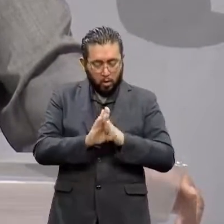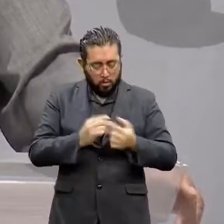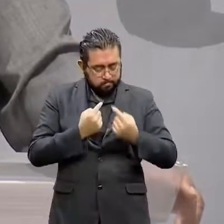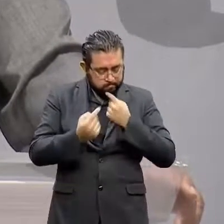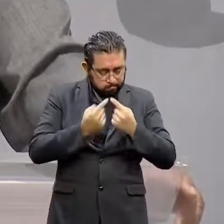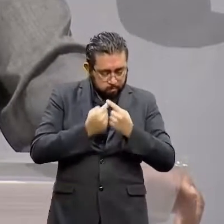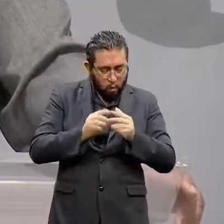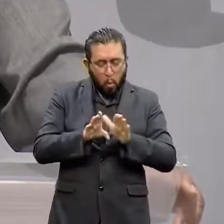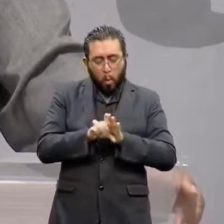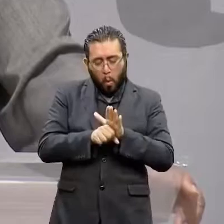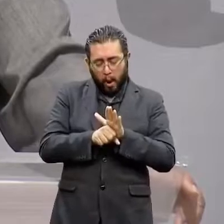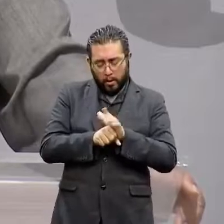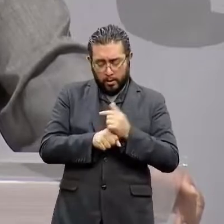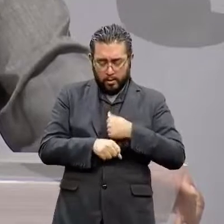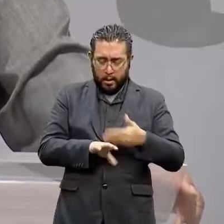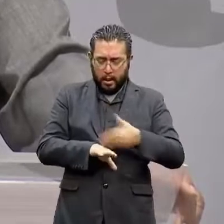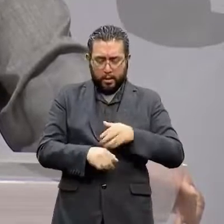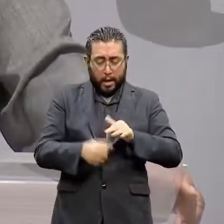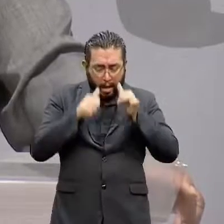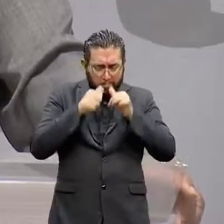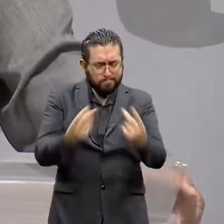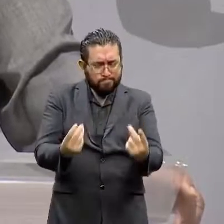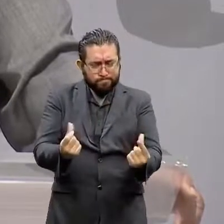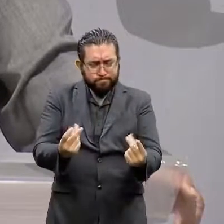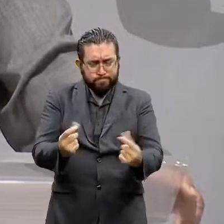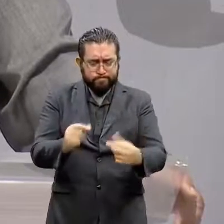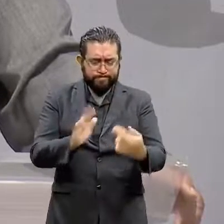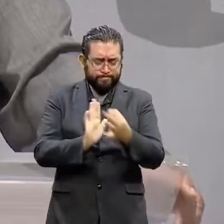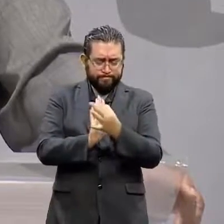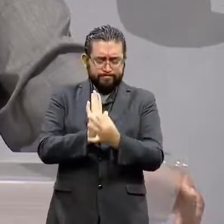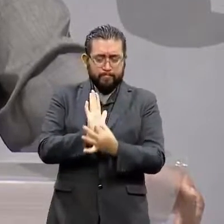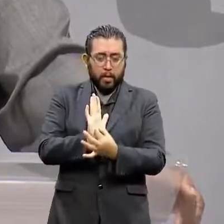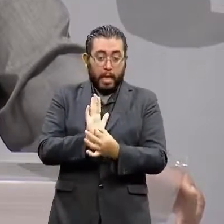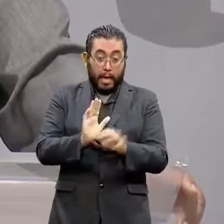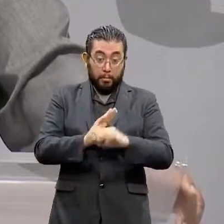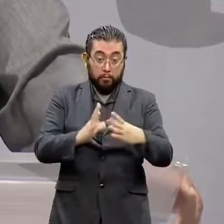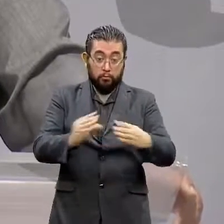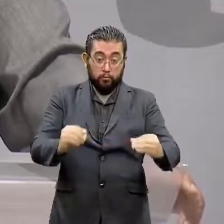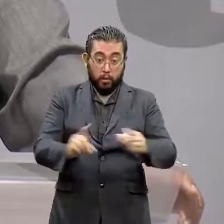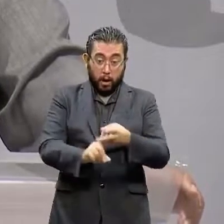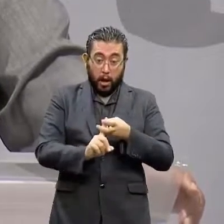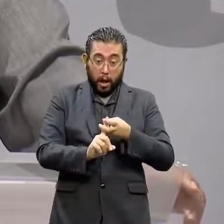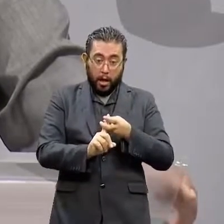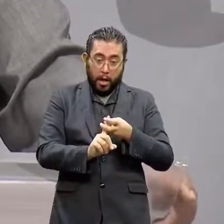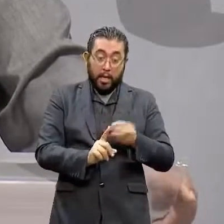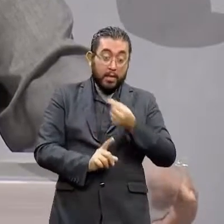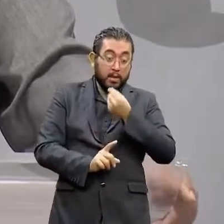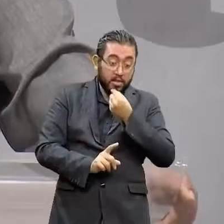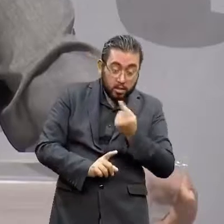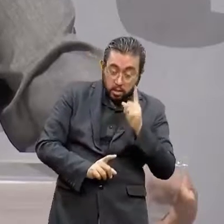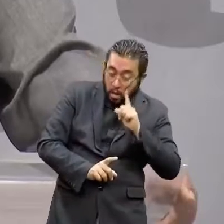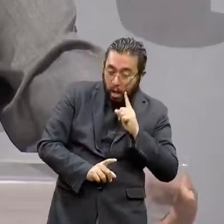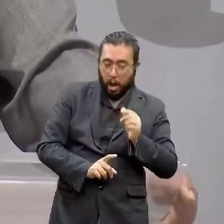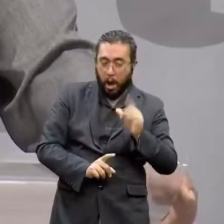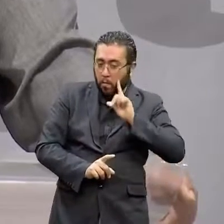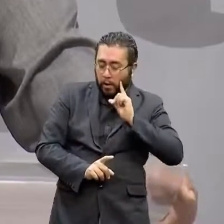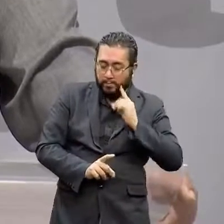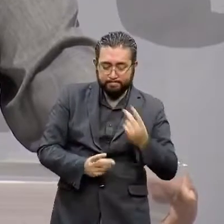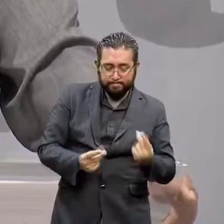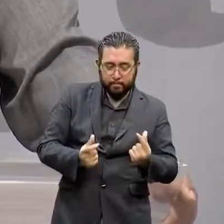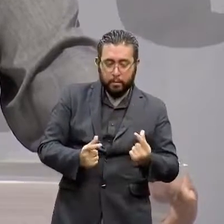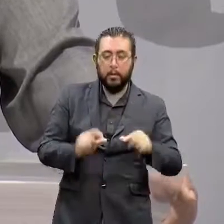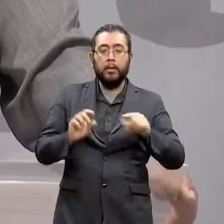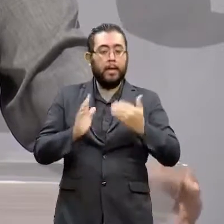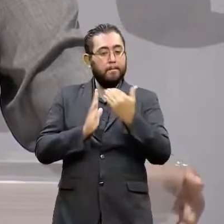mecanismos para atender de manera puntual la desaparición de mujeres y de niñas con este protocolo Alfa Es un